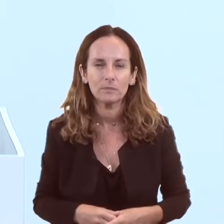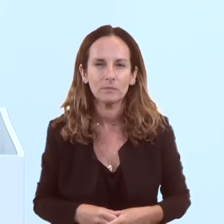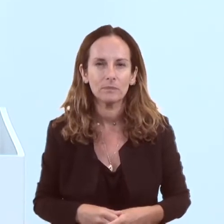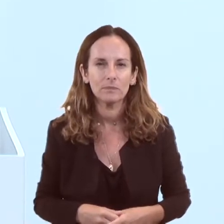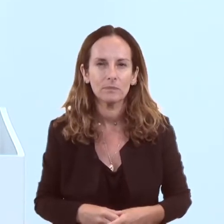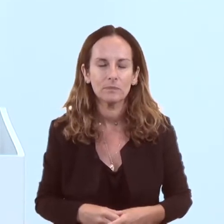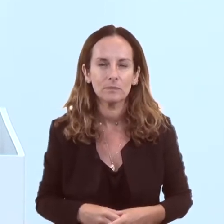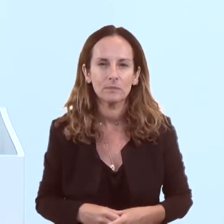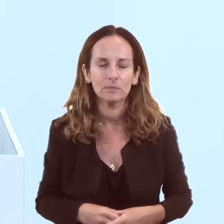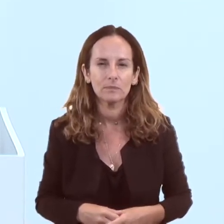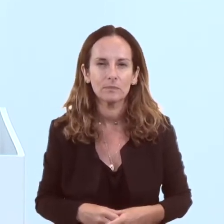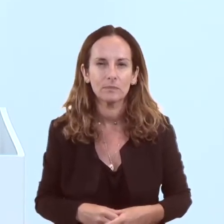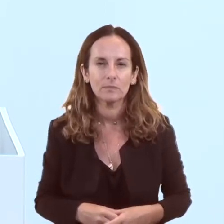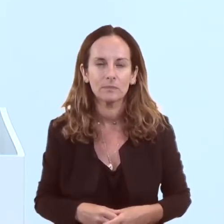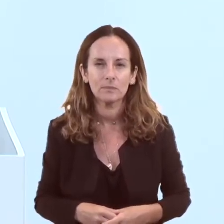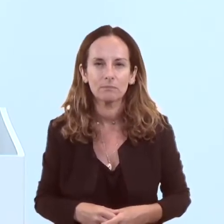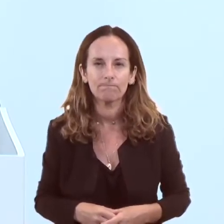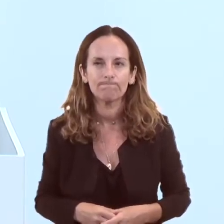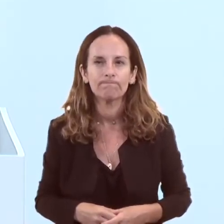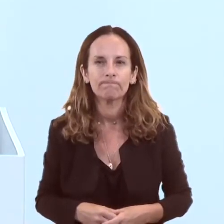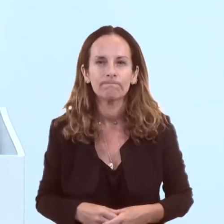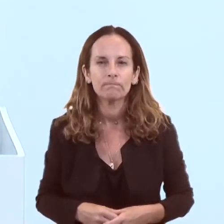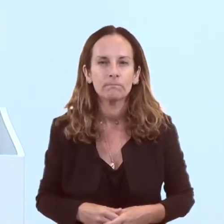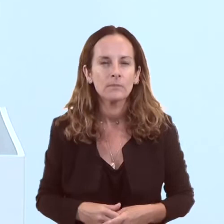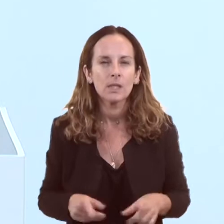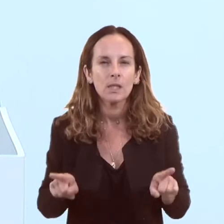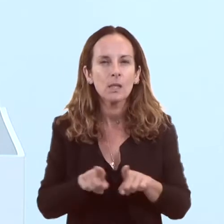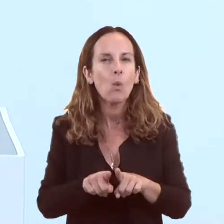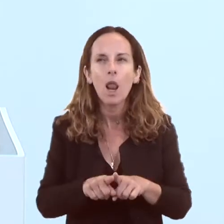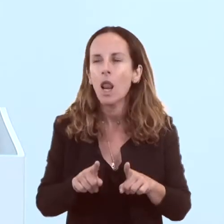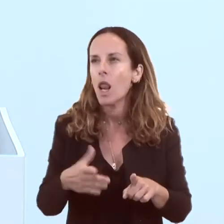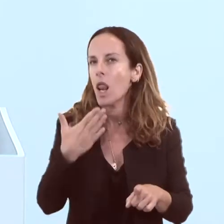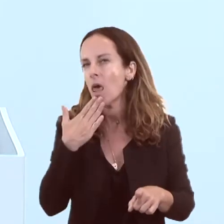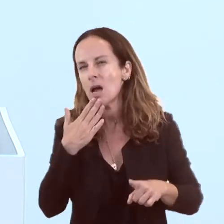más que incita más salvajemente